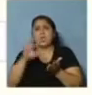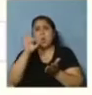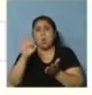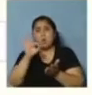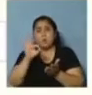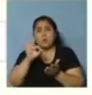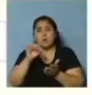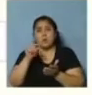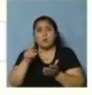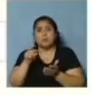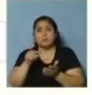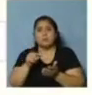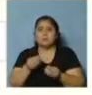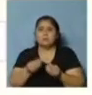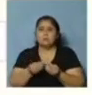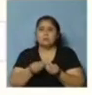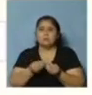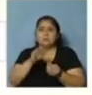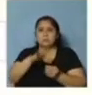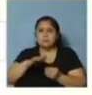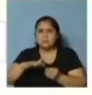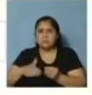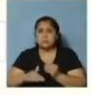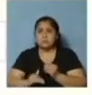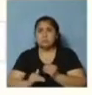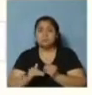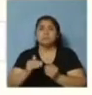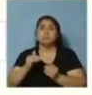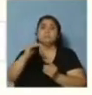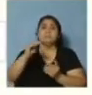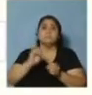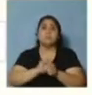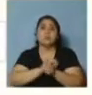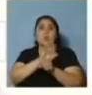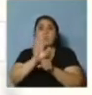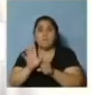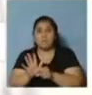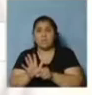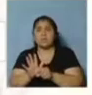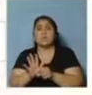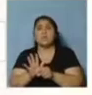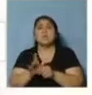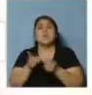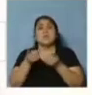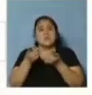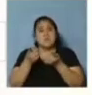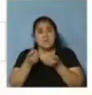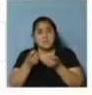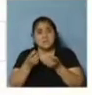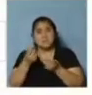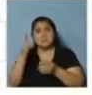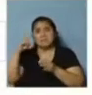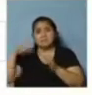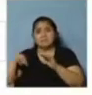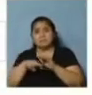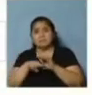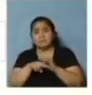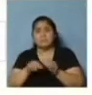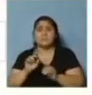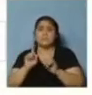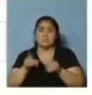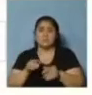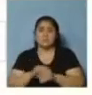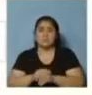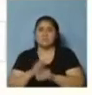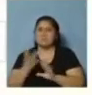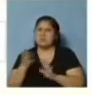gran incremento de niños con síntomas de COVID y niños que requieren internación. ¿Aproximadamente